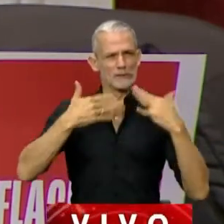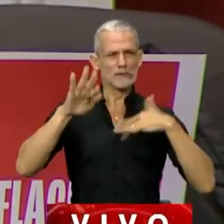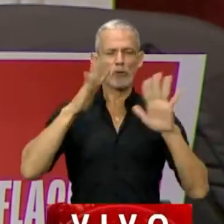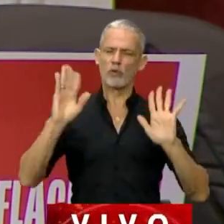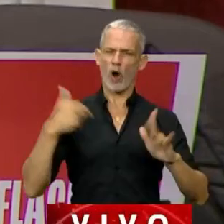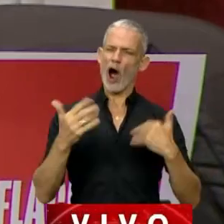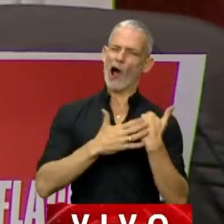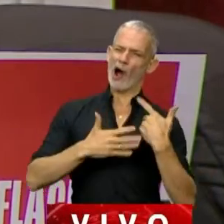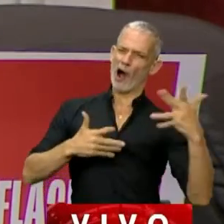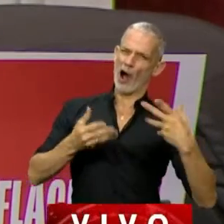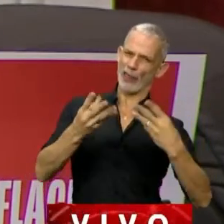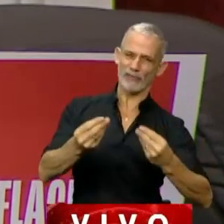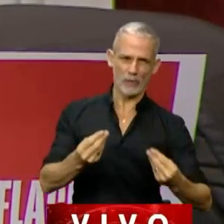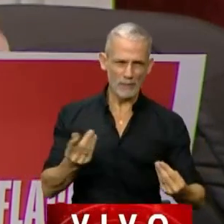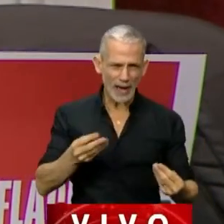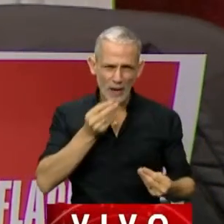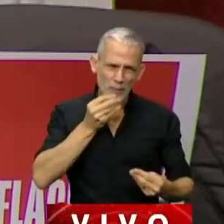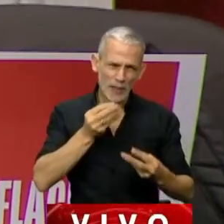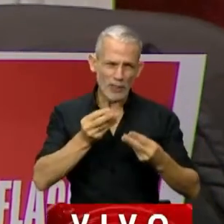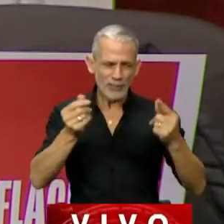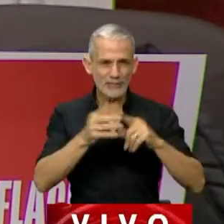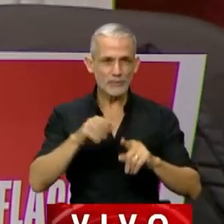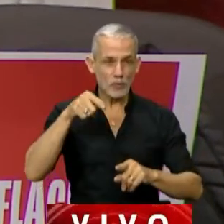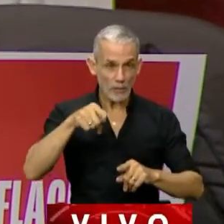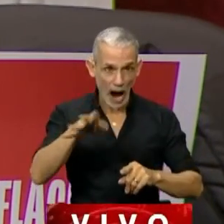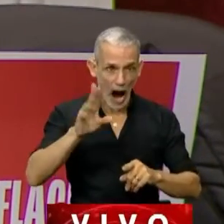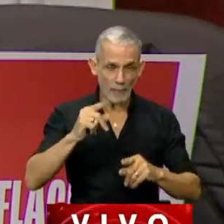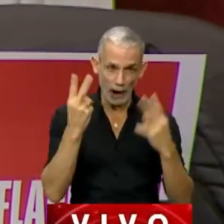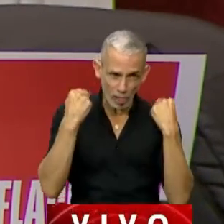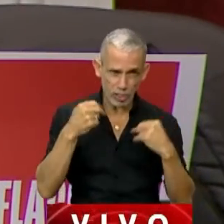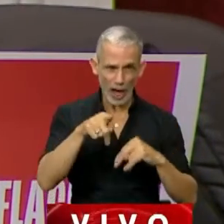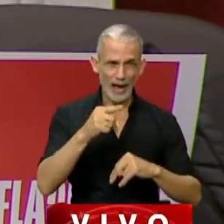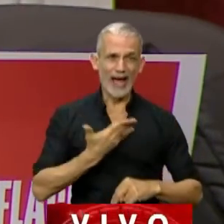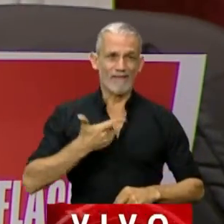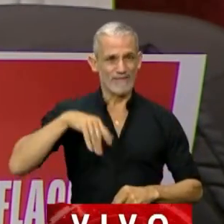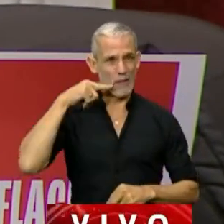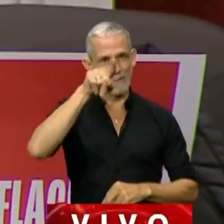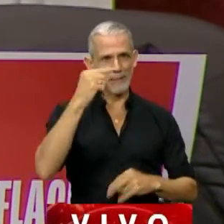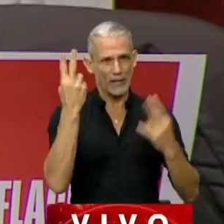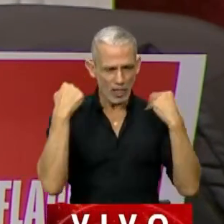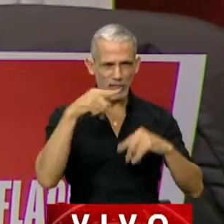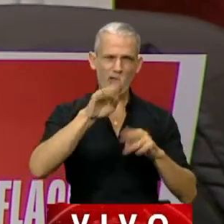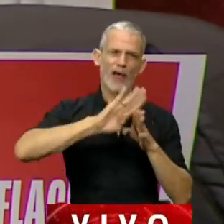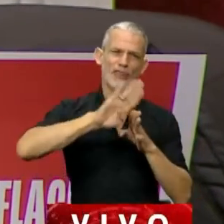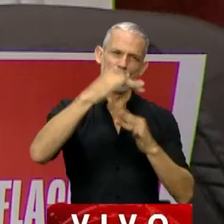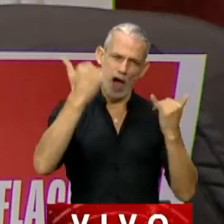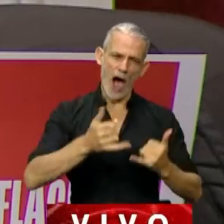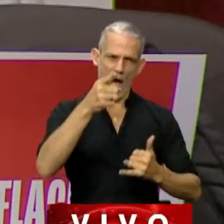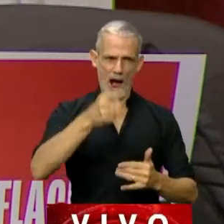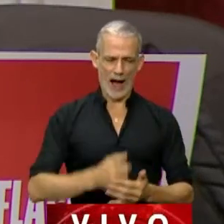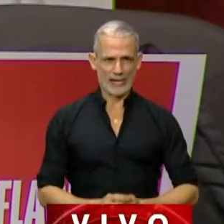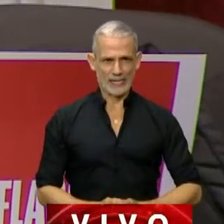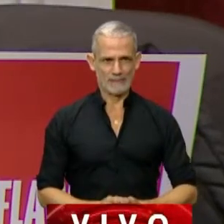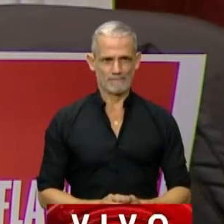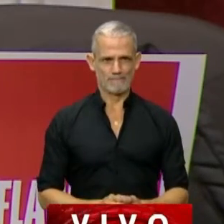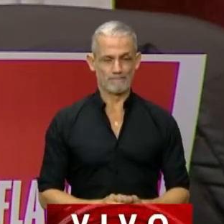de pseudoizquierdistas para disimular que están completamente sometidos a la orientación de los acreedores y